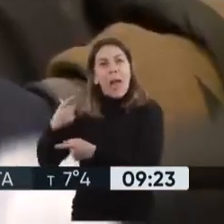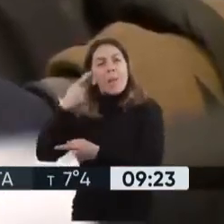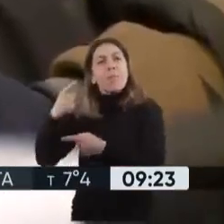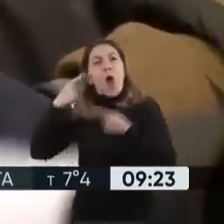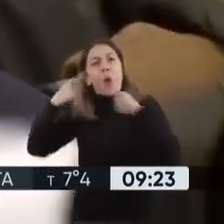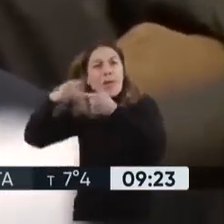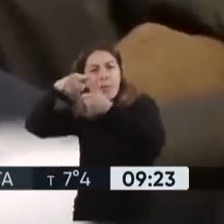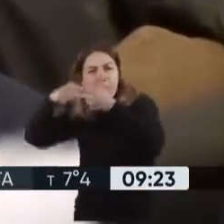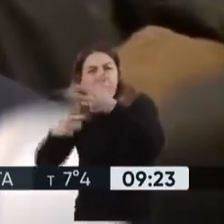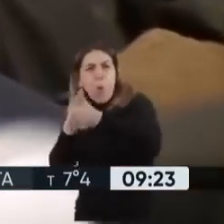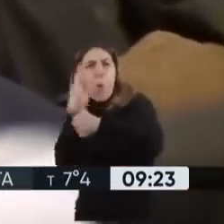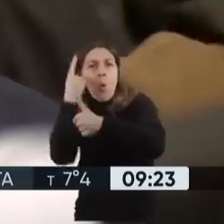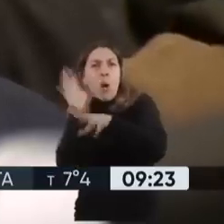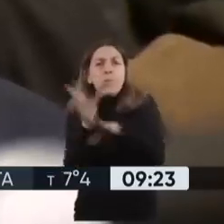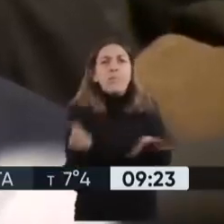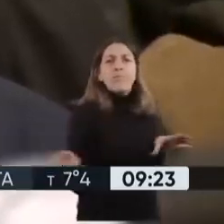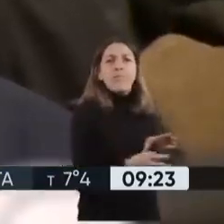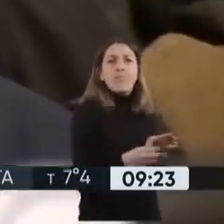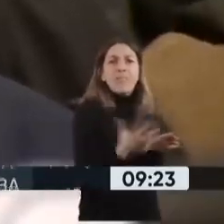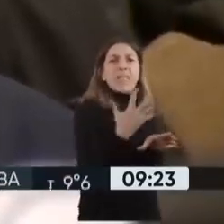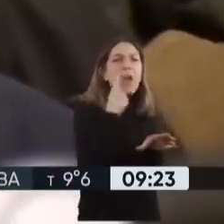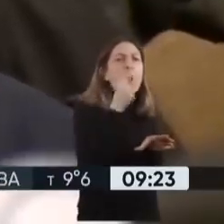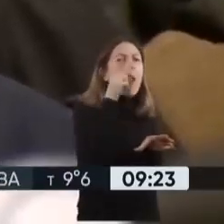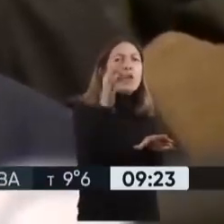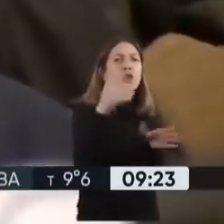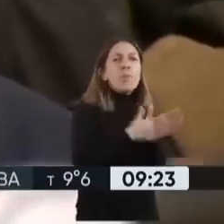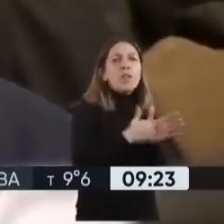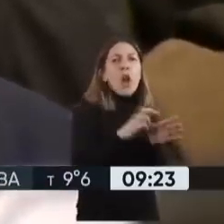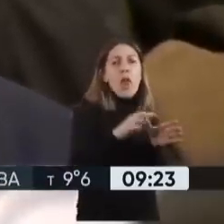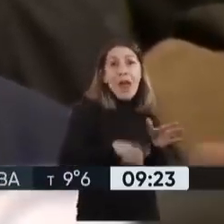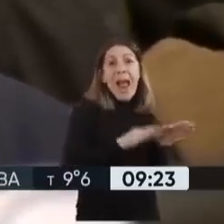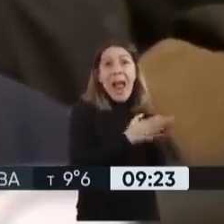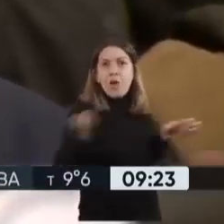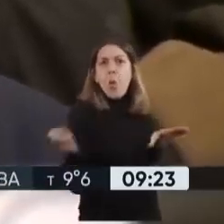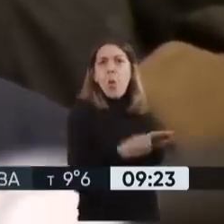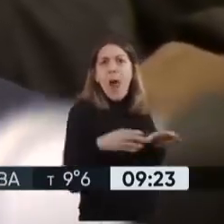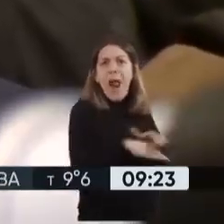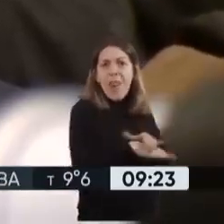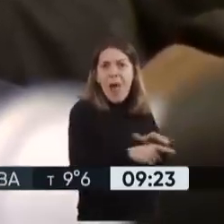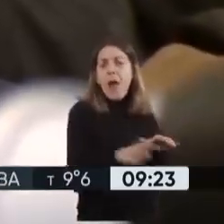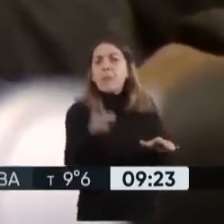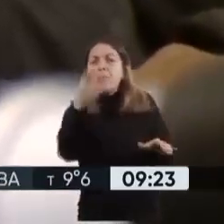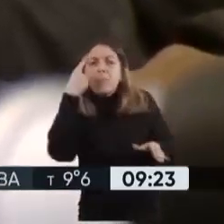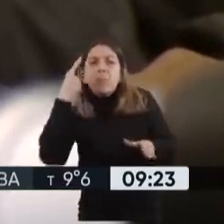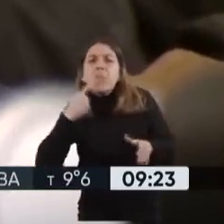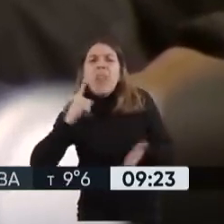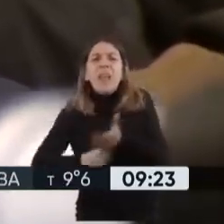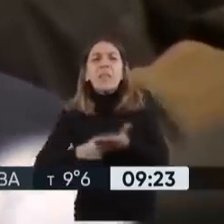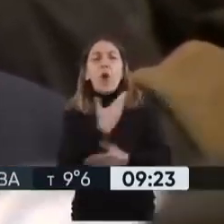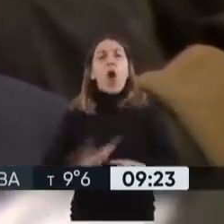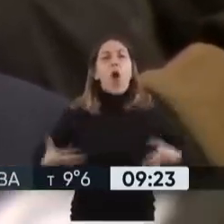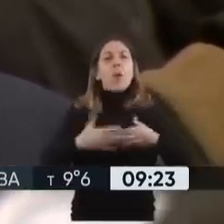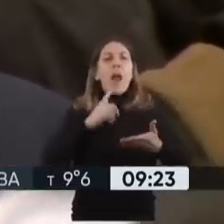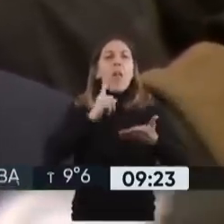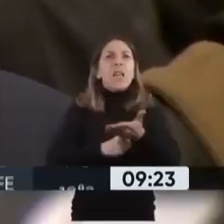objetivos es acumular 5 mil 800 millones de dólares en forma neta este año quería preguntarle bajo qué condiciones aunque con qué medidas el gobierno